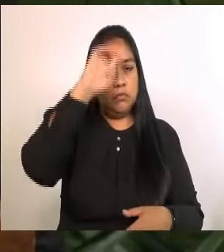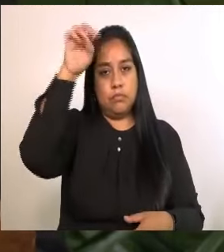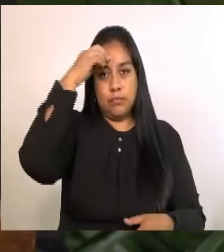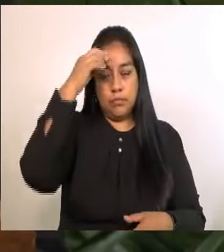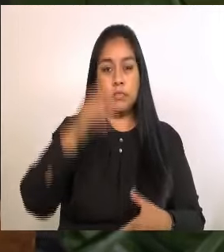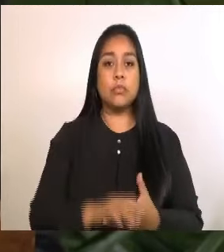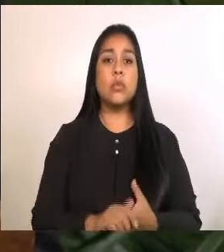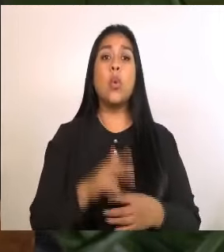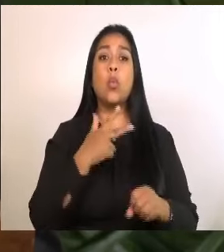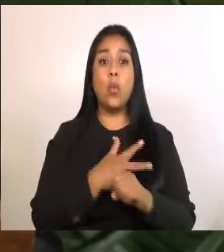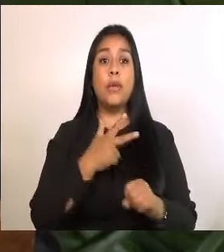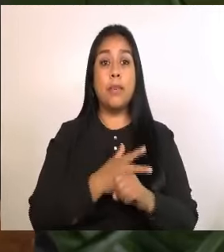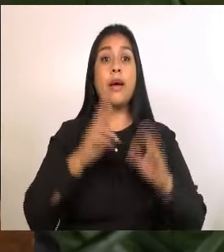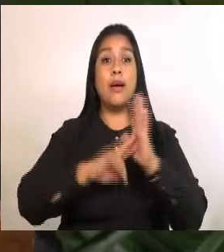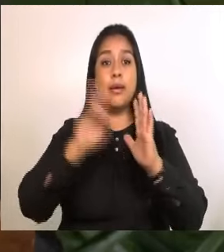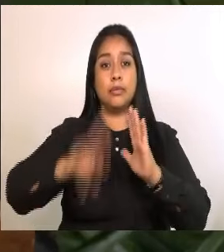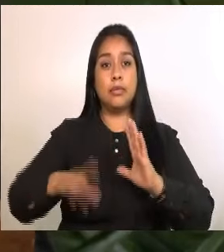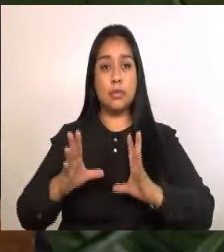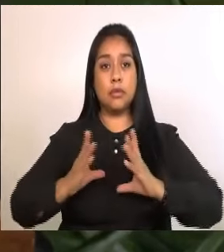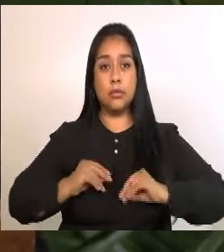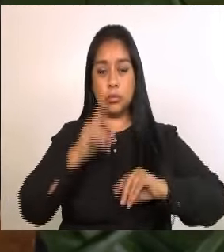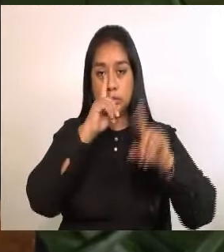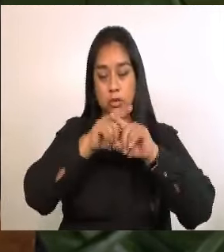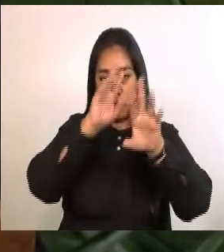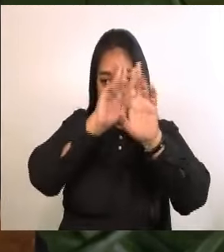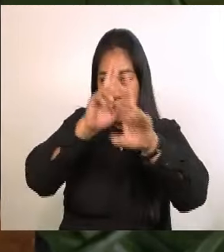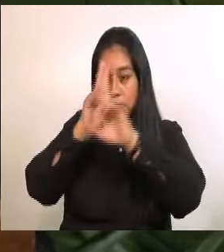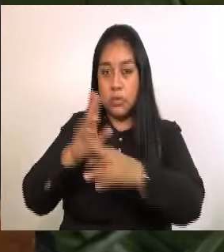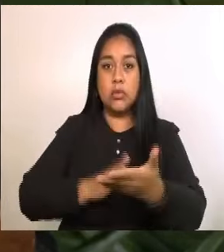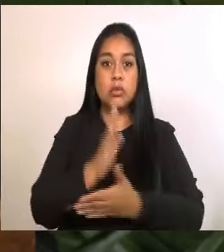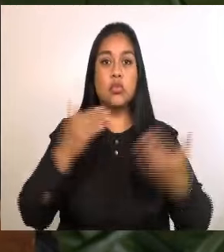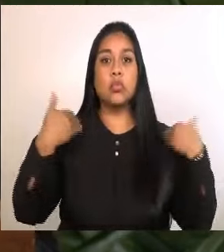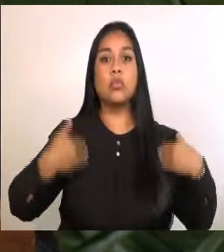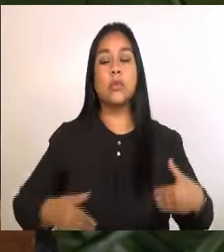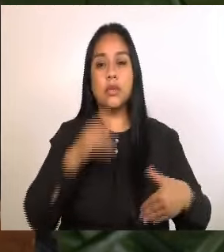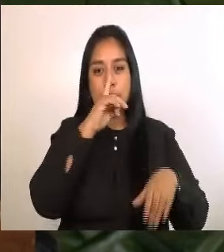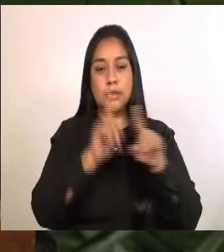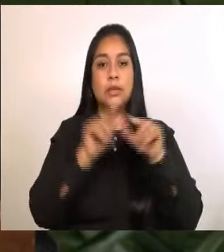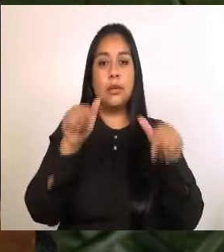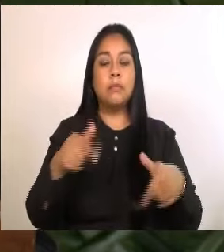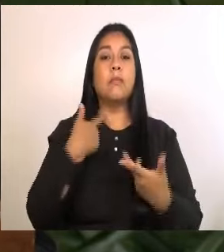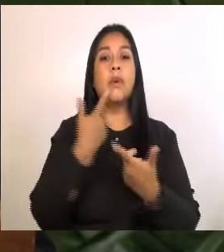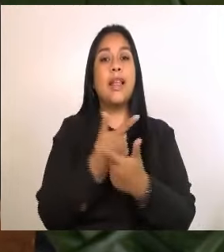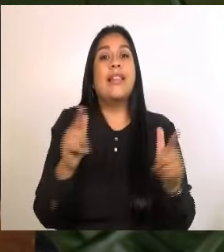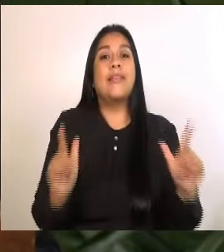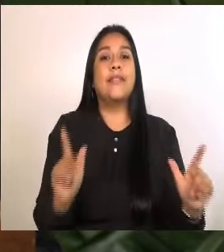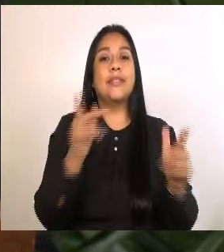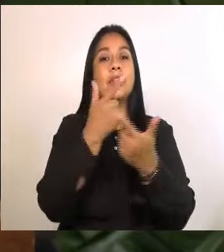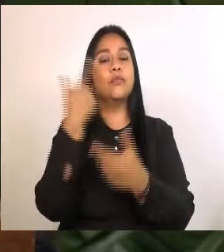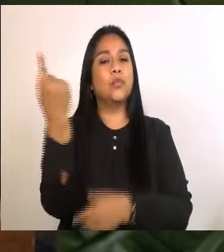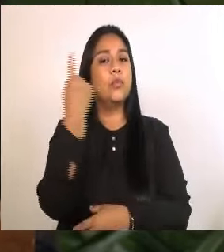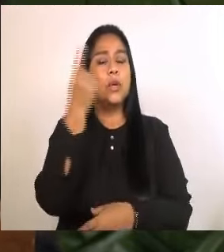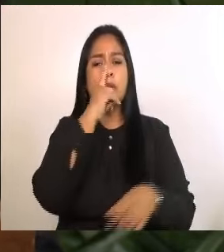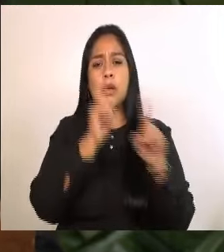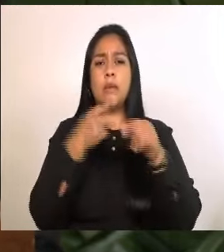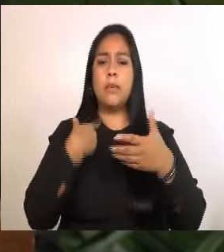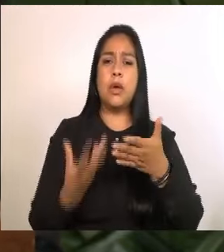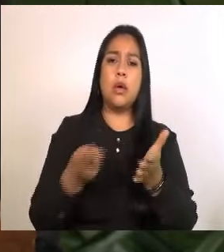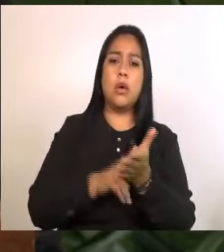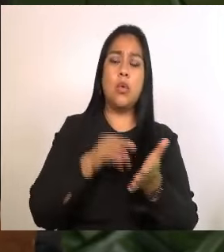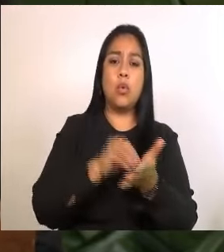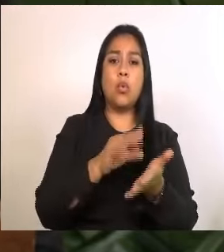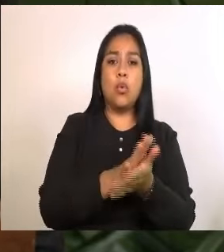Guatemala reafirma su compromiso por el respeto de los derechos humanos y de las libertades fundamentales, incluidos los derechos